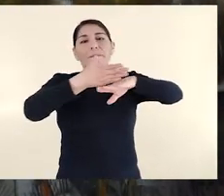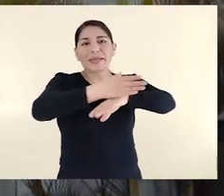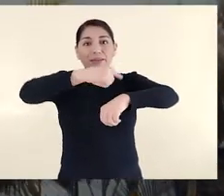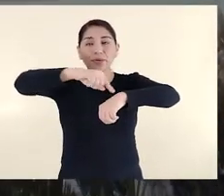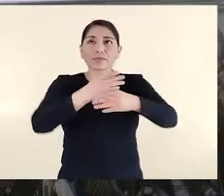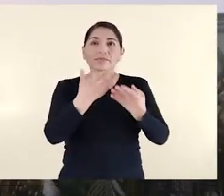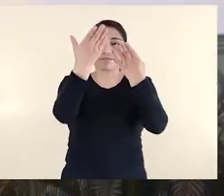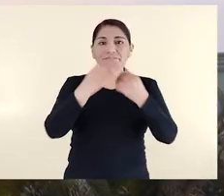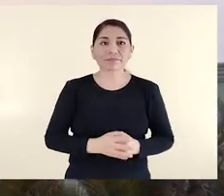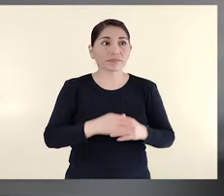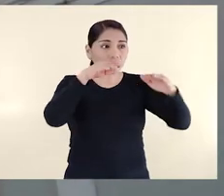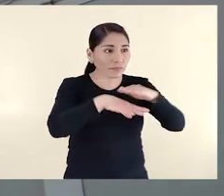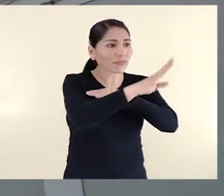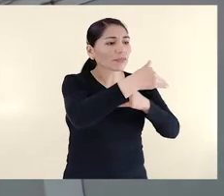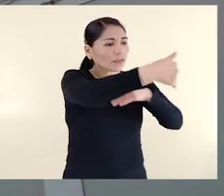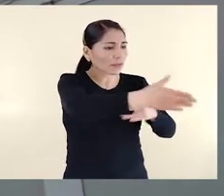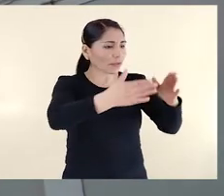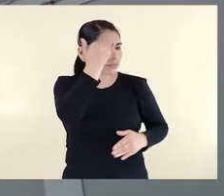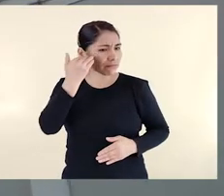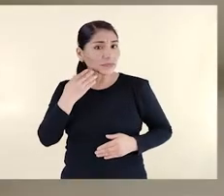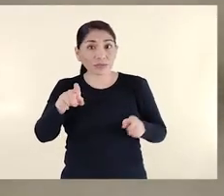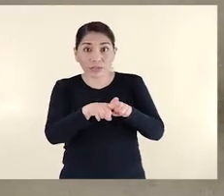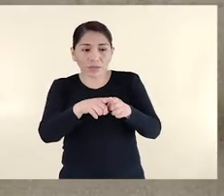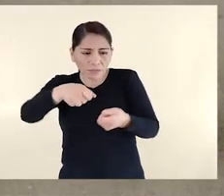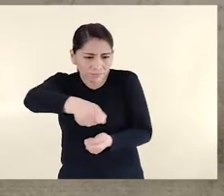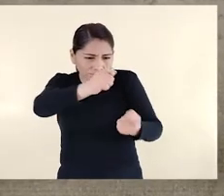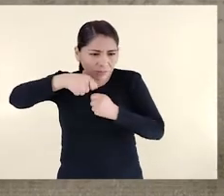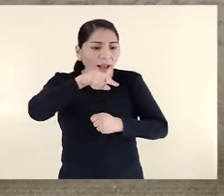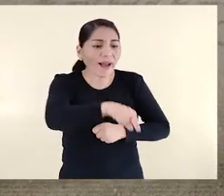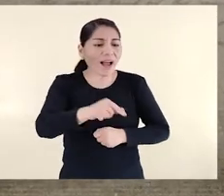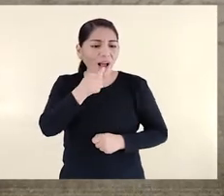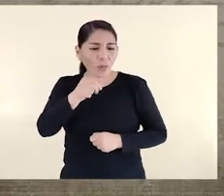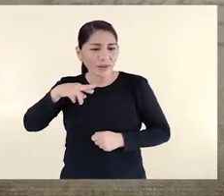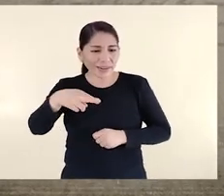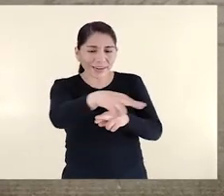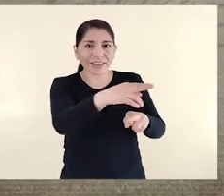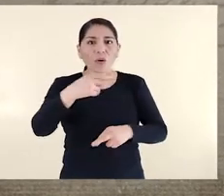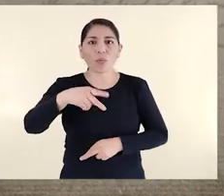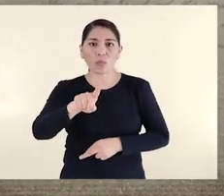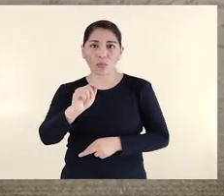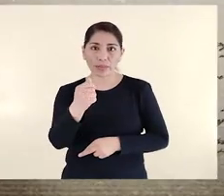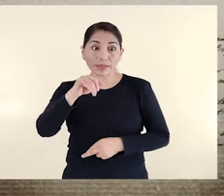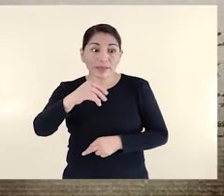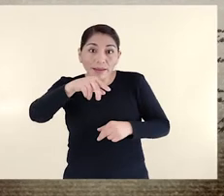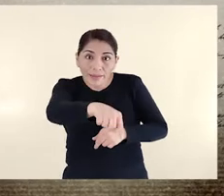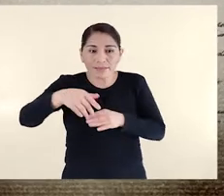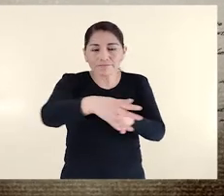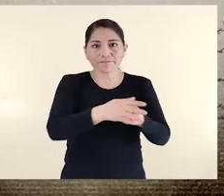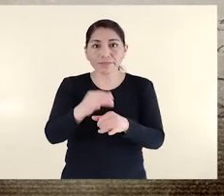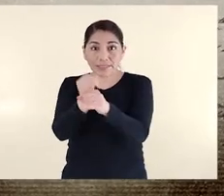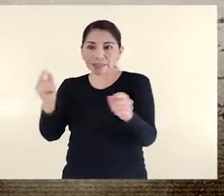zaguán y una torre de madera que lleva un reloj. Por dentro están las viejas cuadras y excavaciones que nos dejan ver